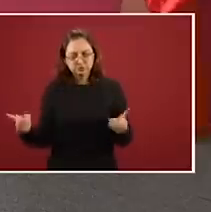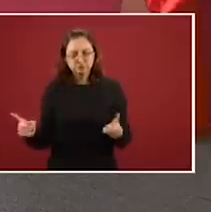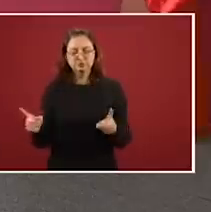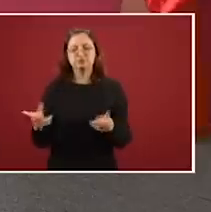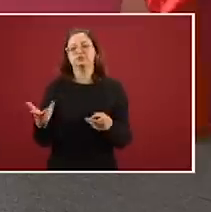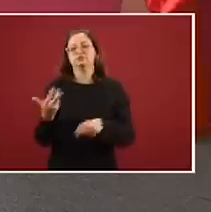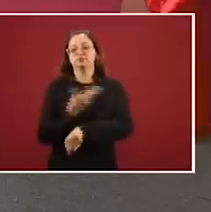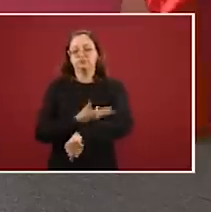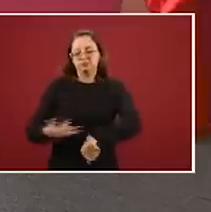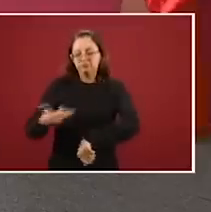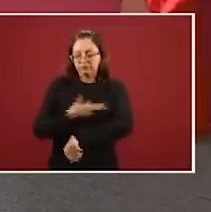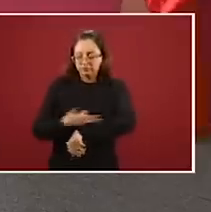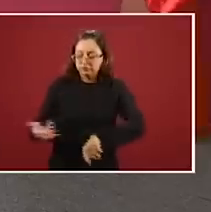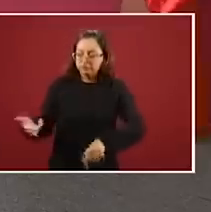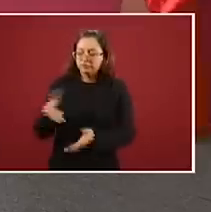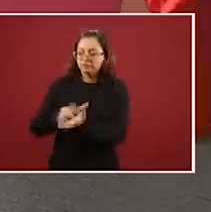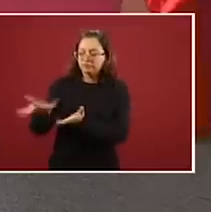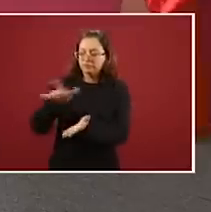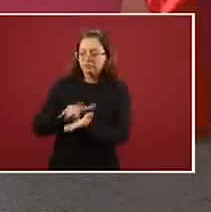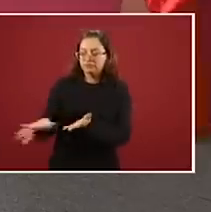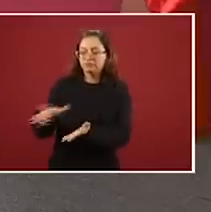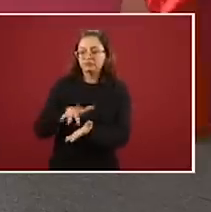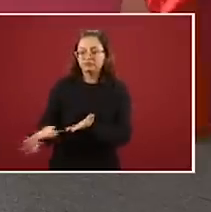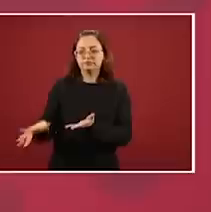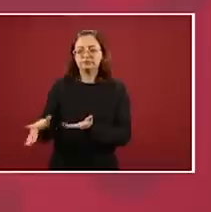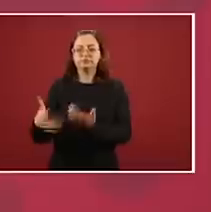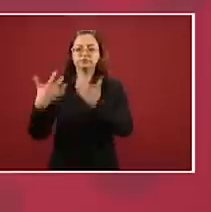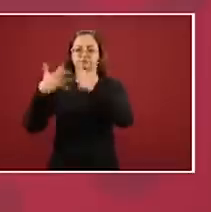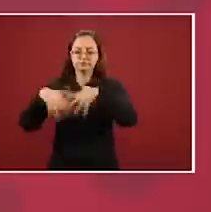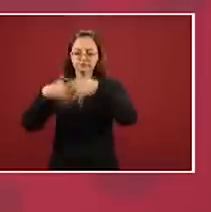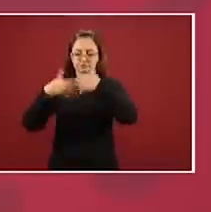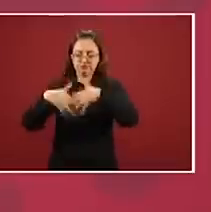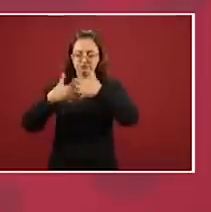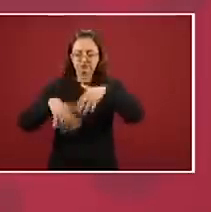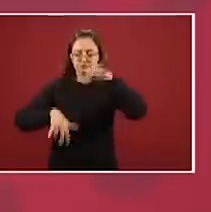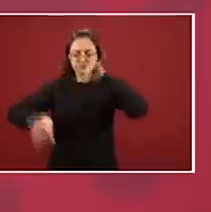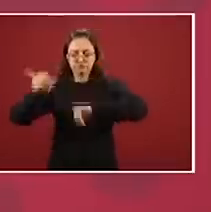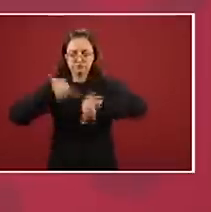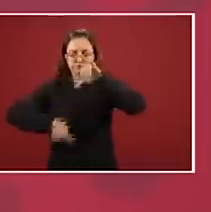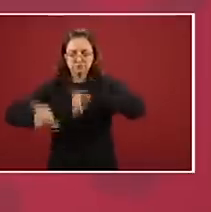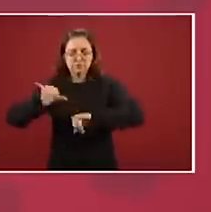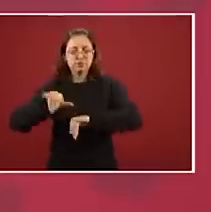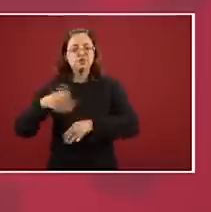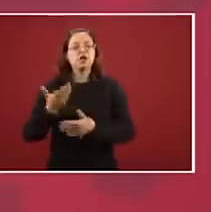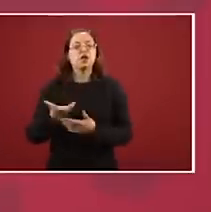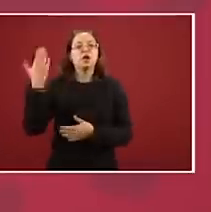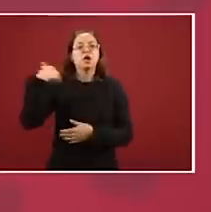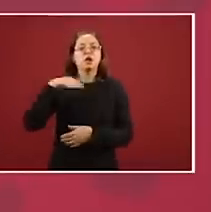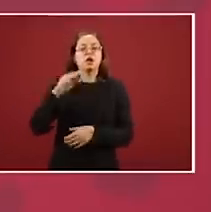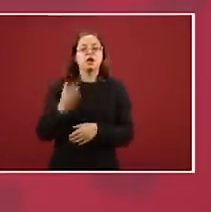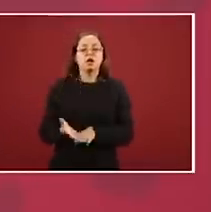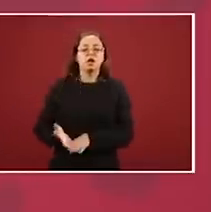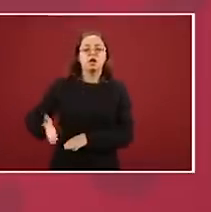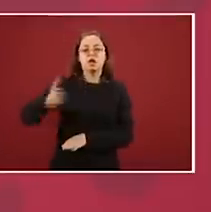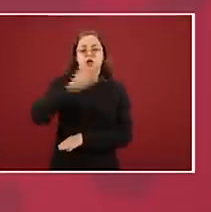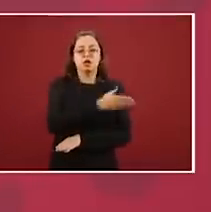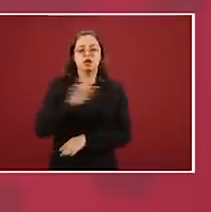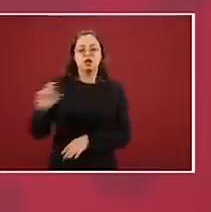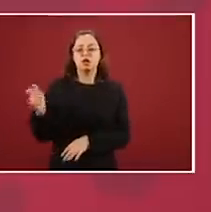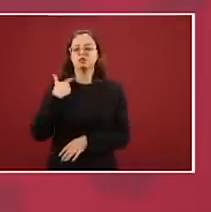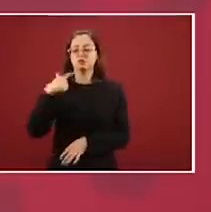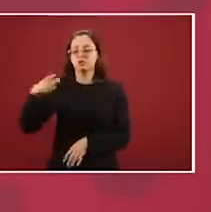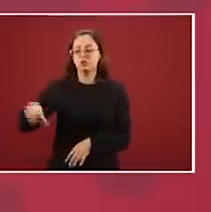operar las plantas de fertilizantes que se compraron en el sexenio pasado.